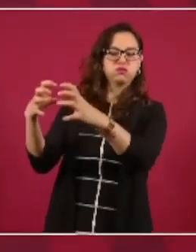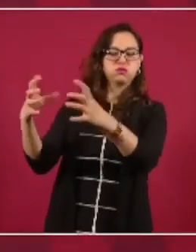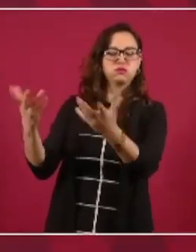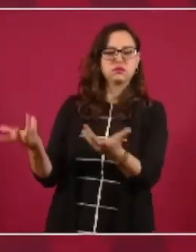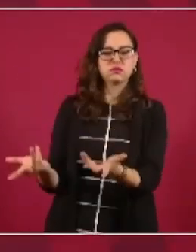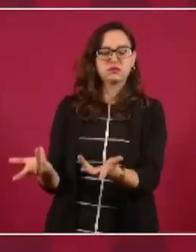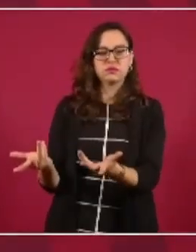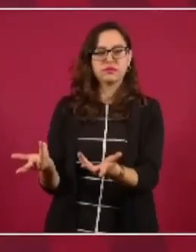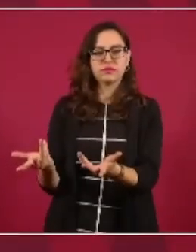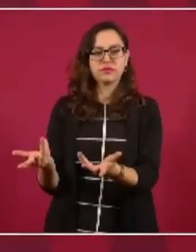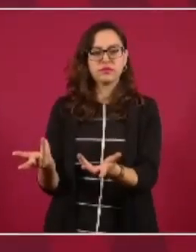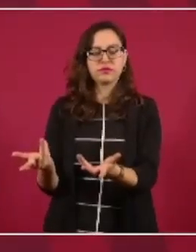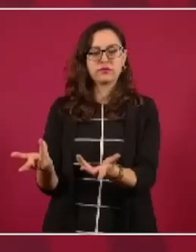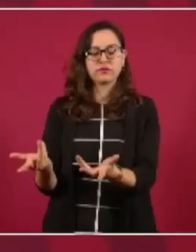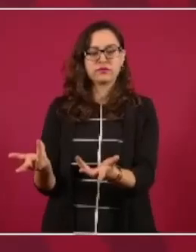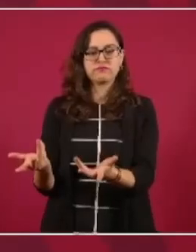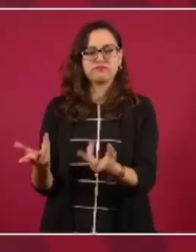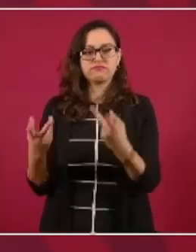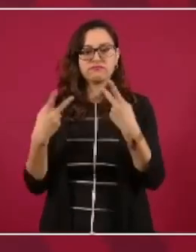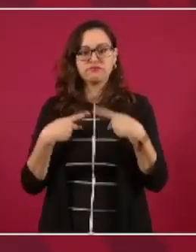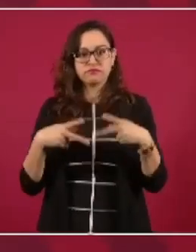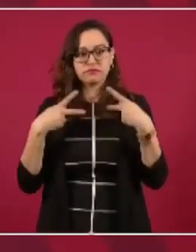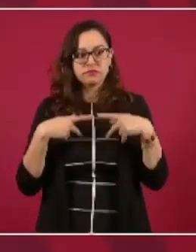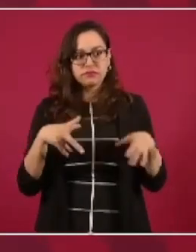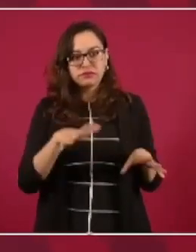¿Se le consultó a los pueblos?